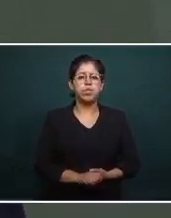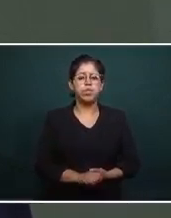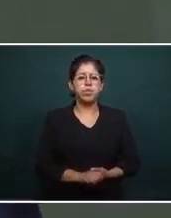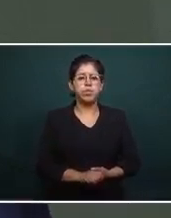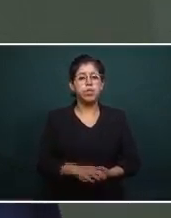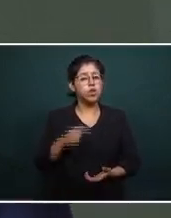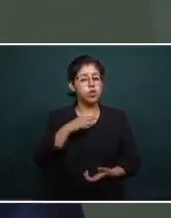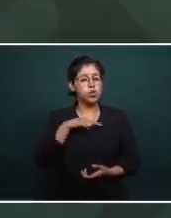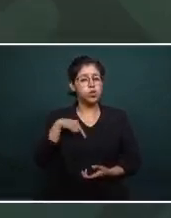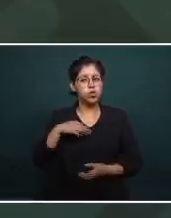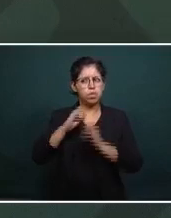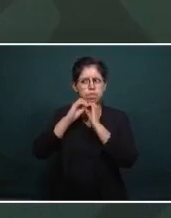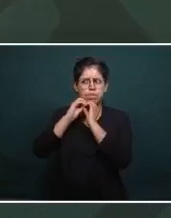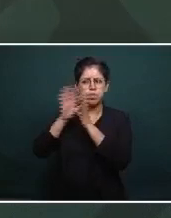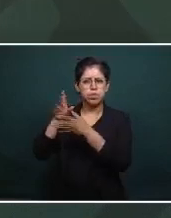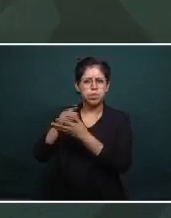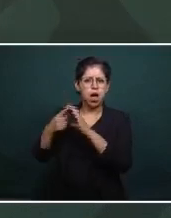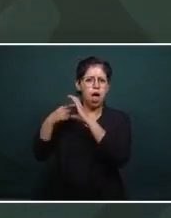información